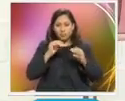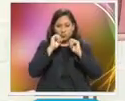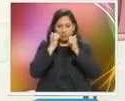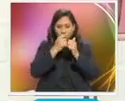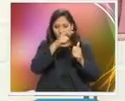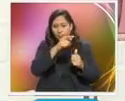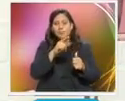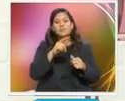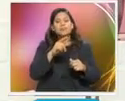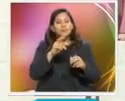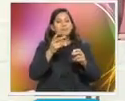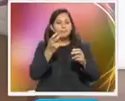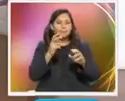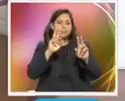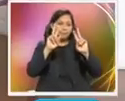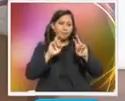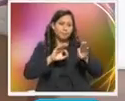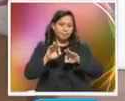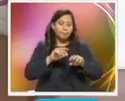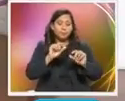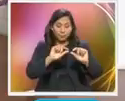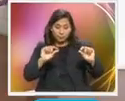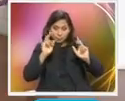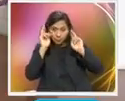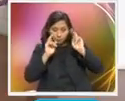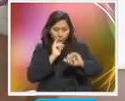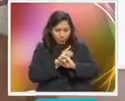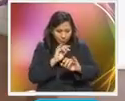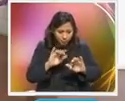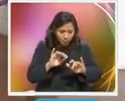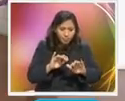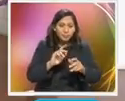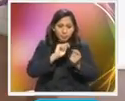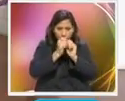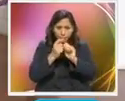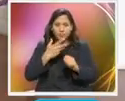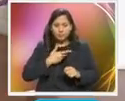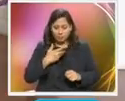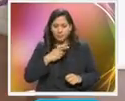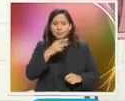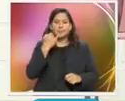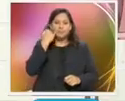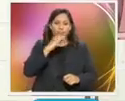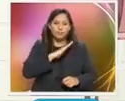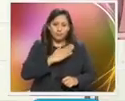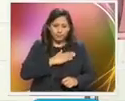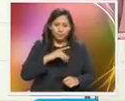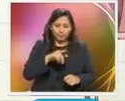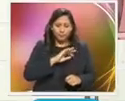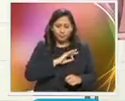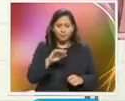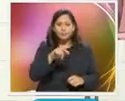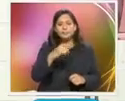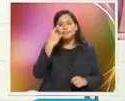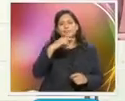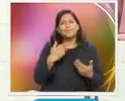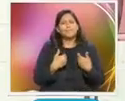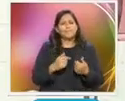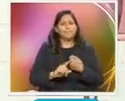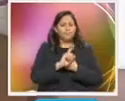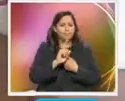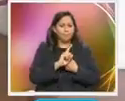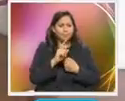por visitar el sitio estamos dando un vínculo que traduce a través del traductor, a través de Google, para un poco entender la problemática. Pero en México,